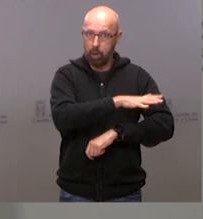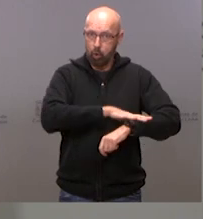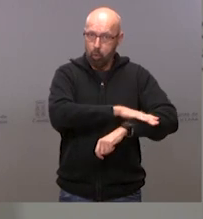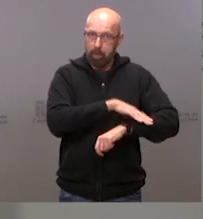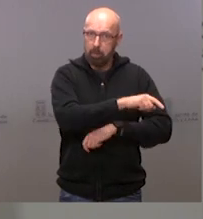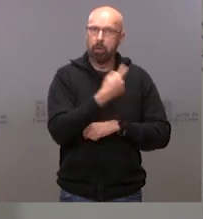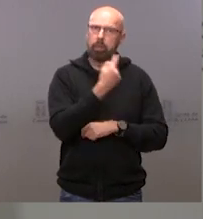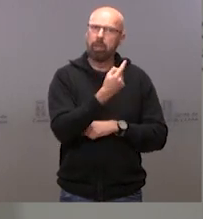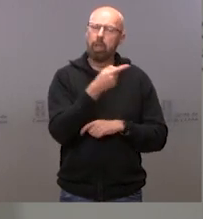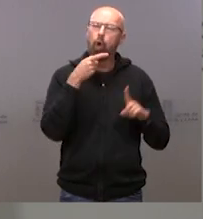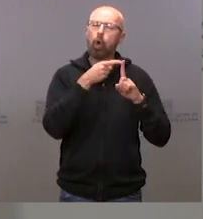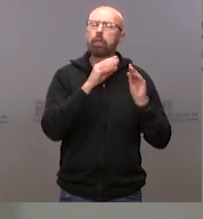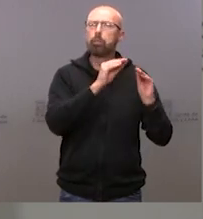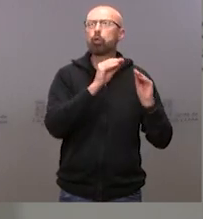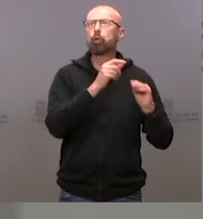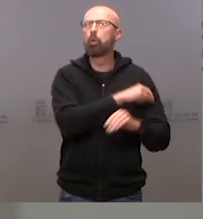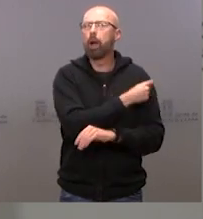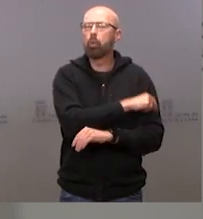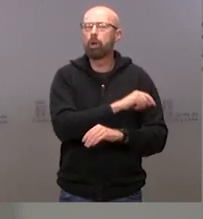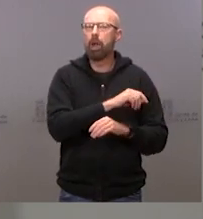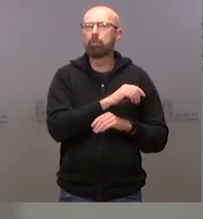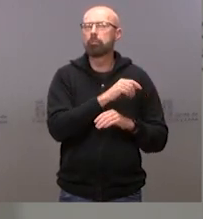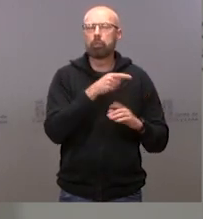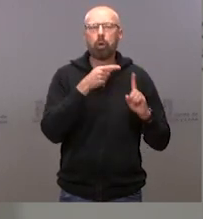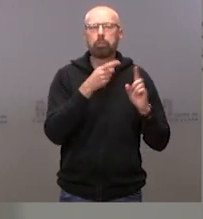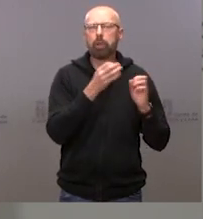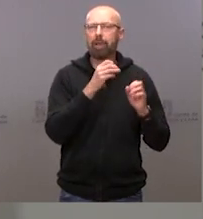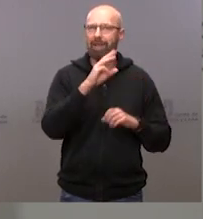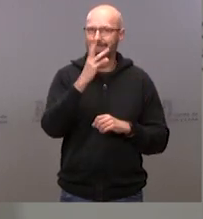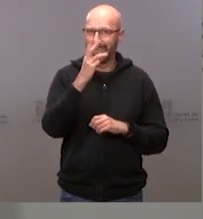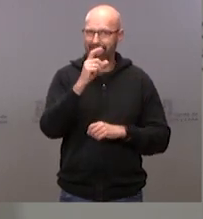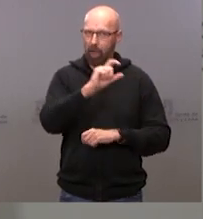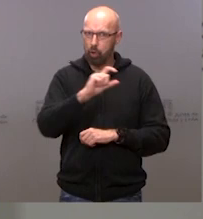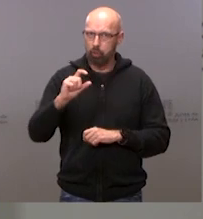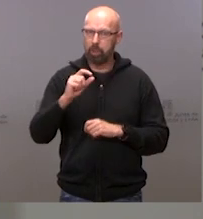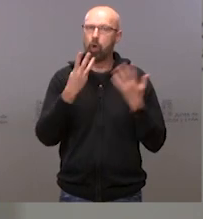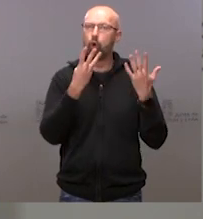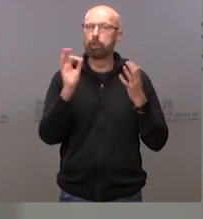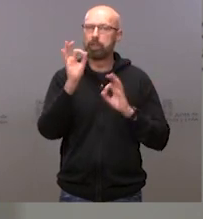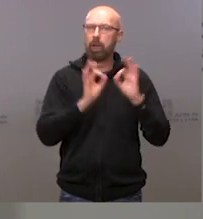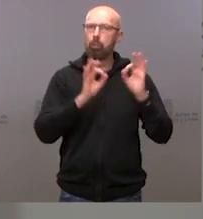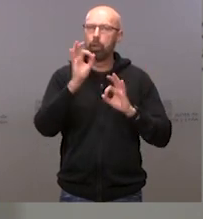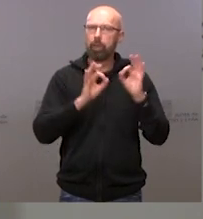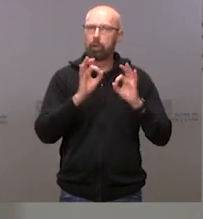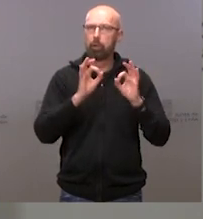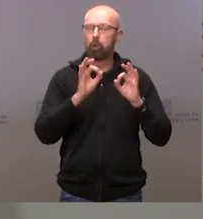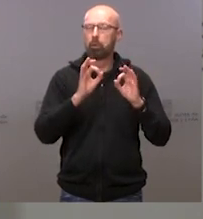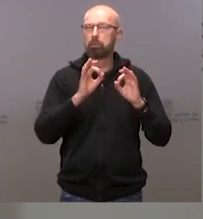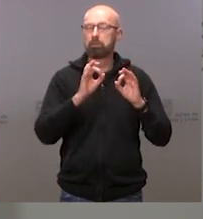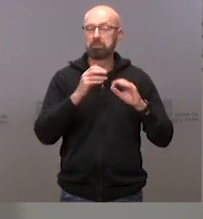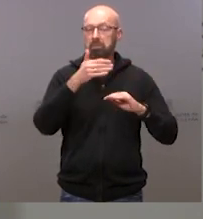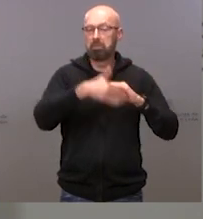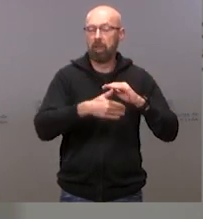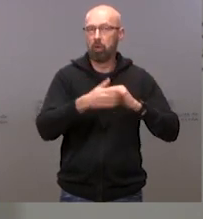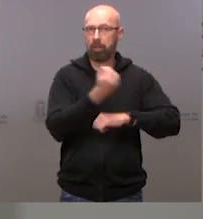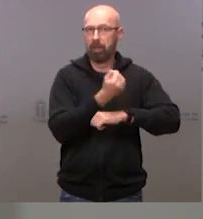de vacunación para llegar con la tercera dosis al 80 por ciento antes de final